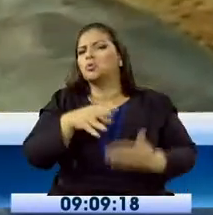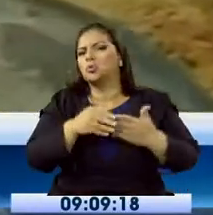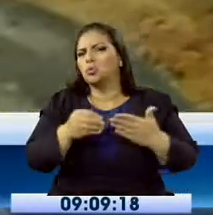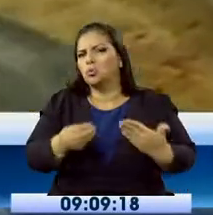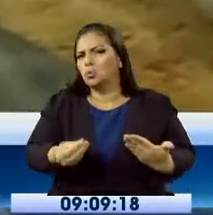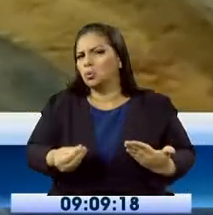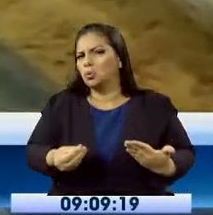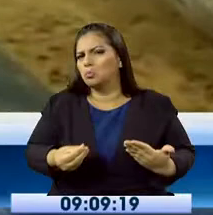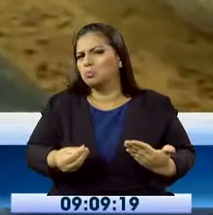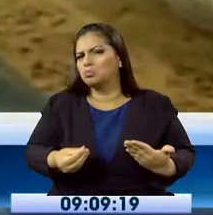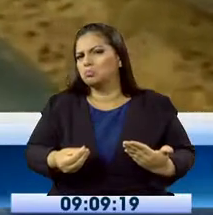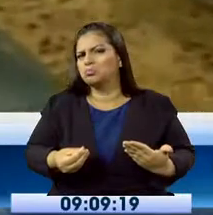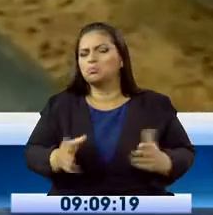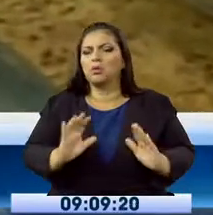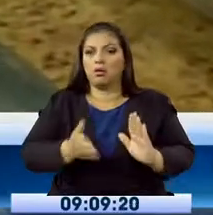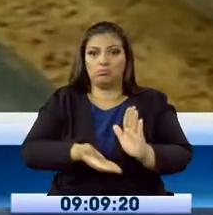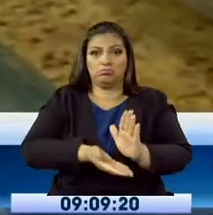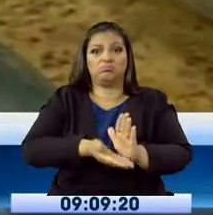$5 o así.